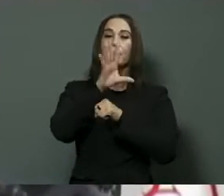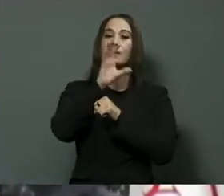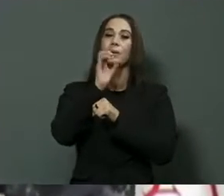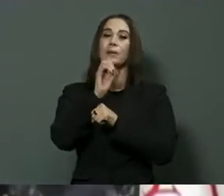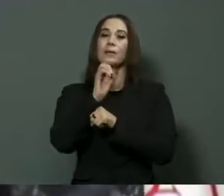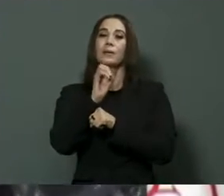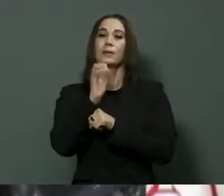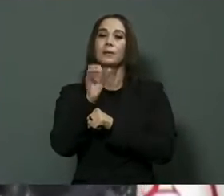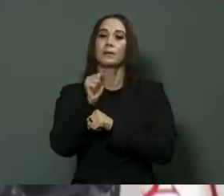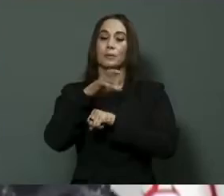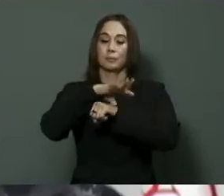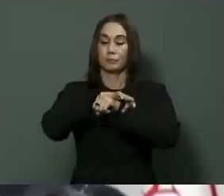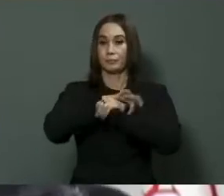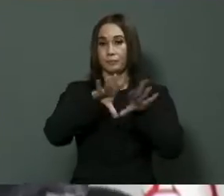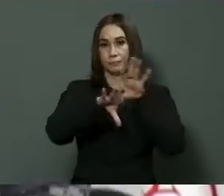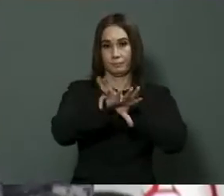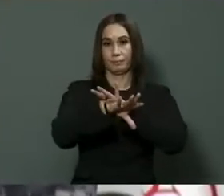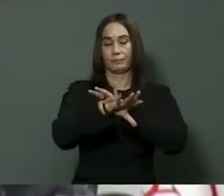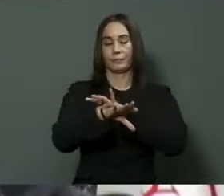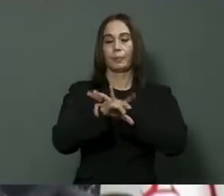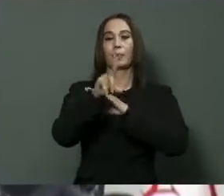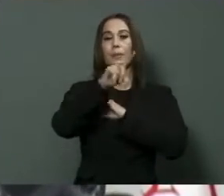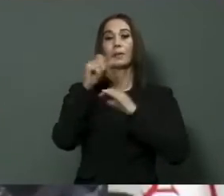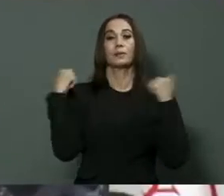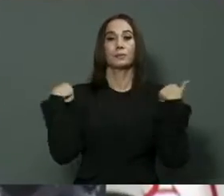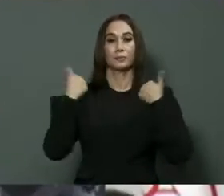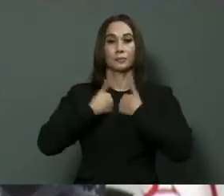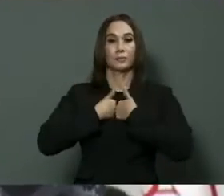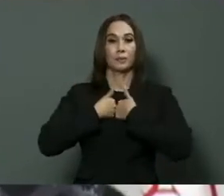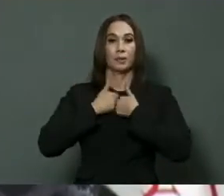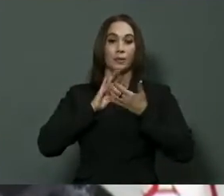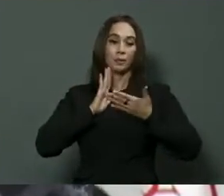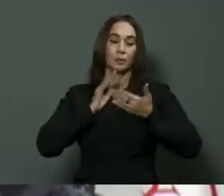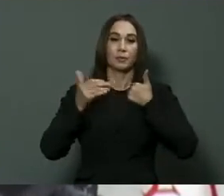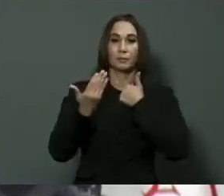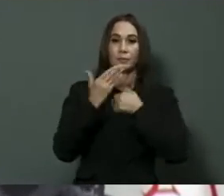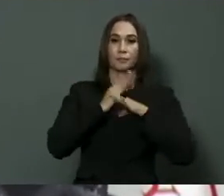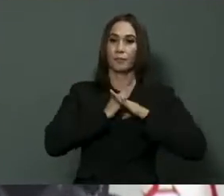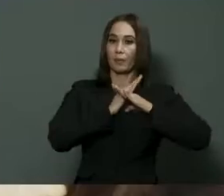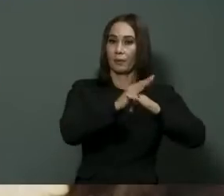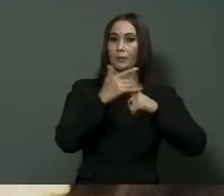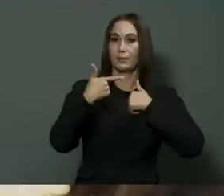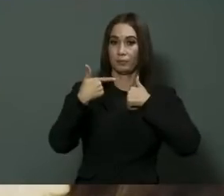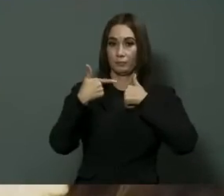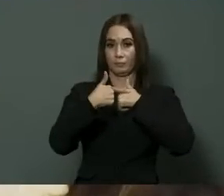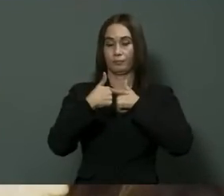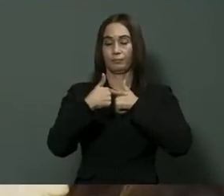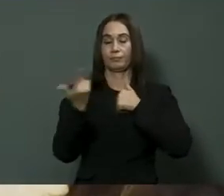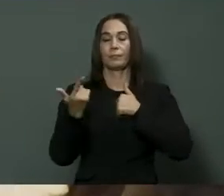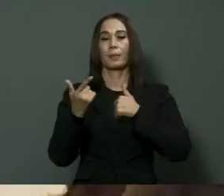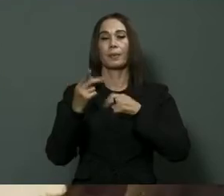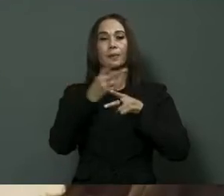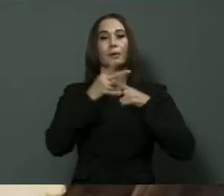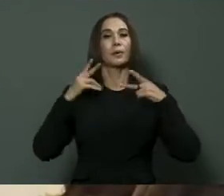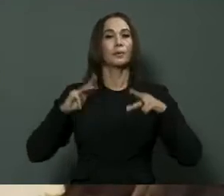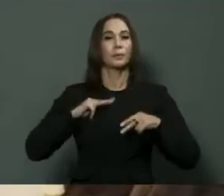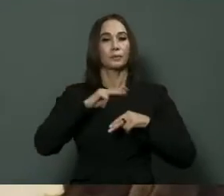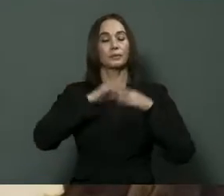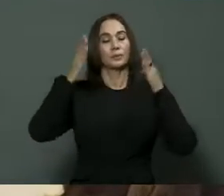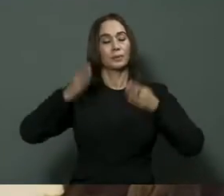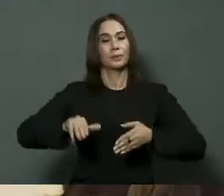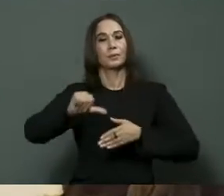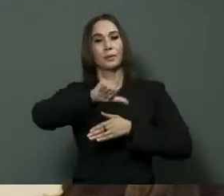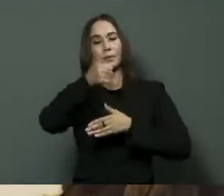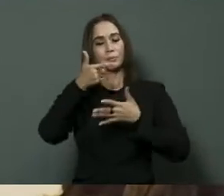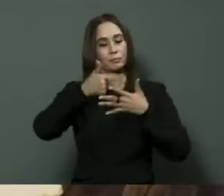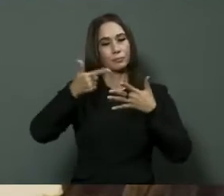50 pares de esposas, 100 chalecos antibalas para la protección de nuestros miembros, entre otras